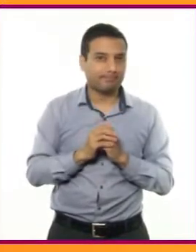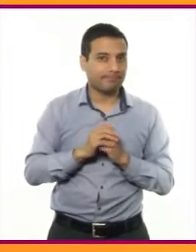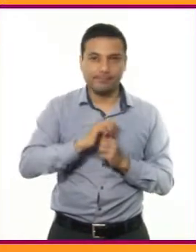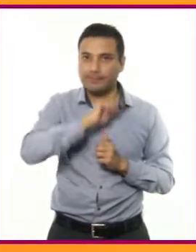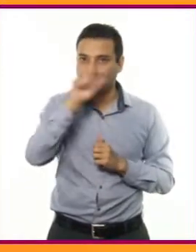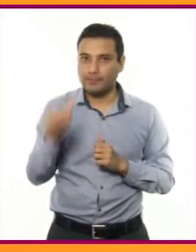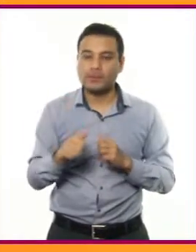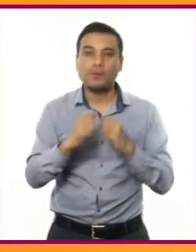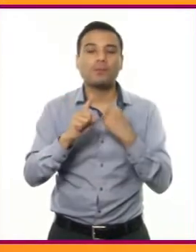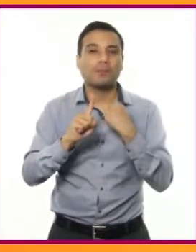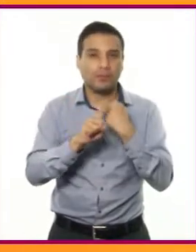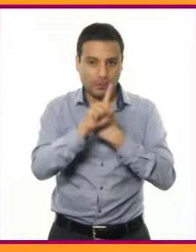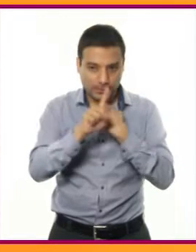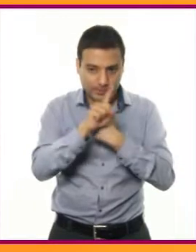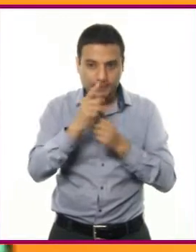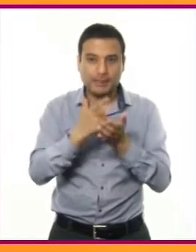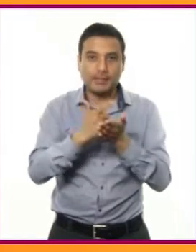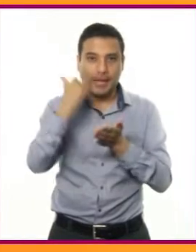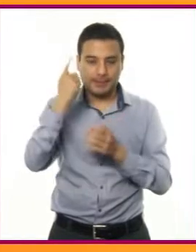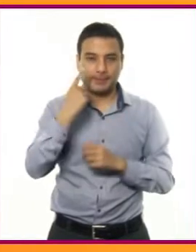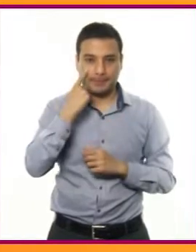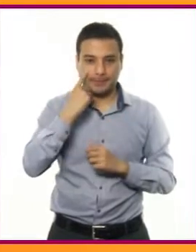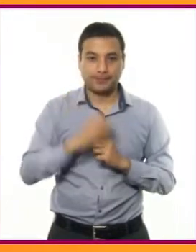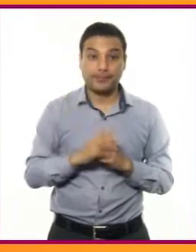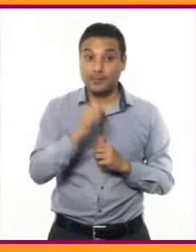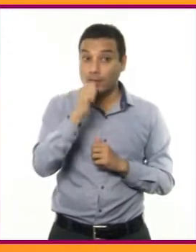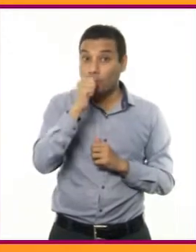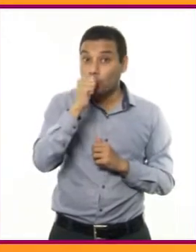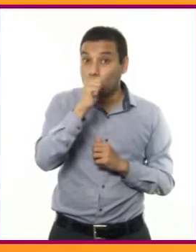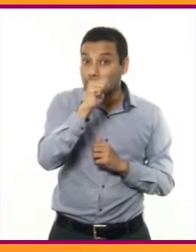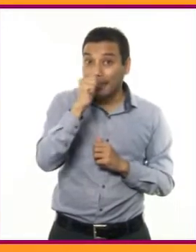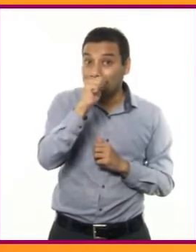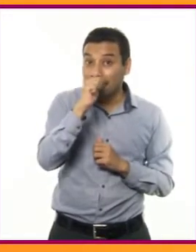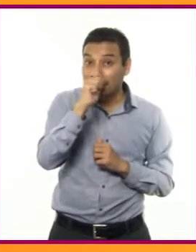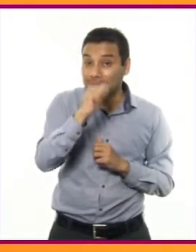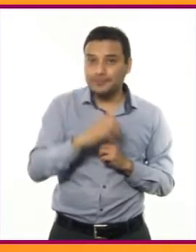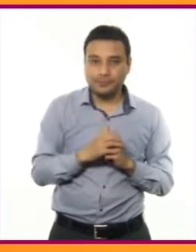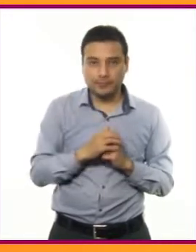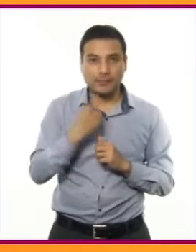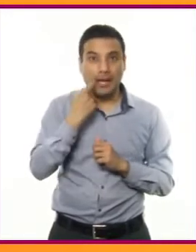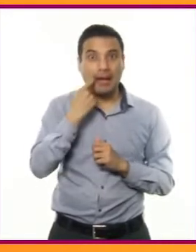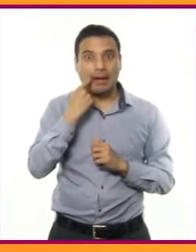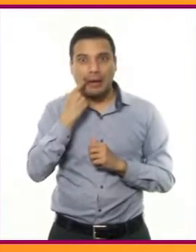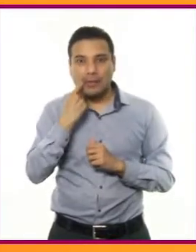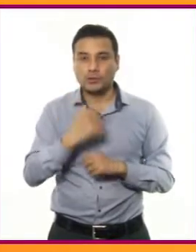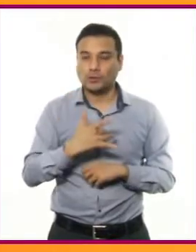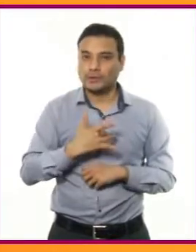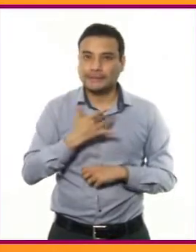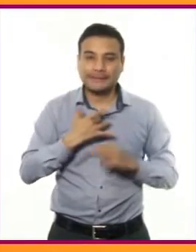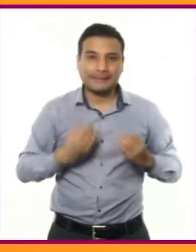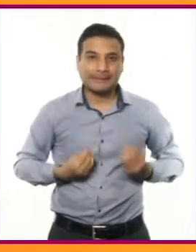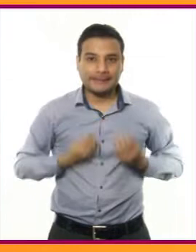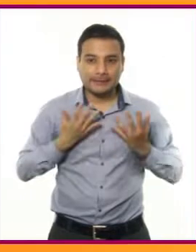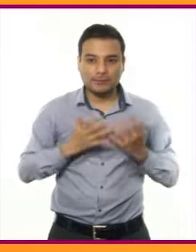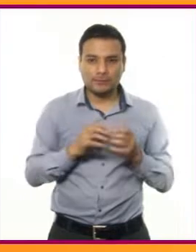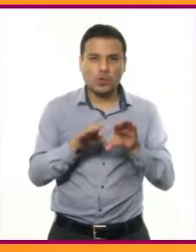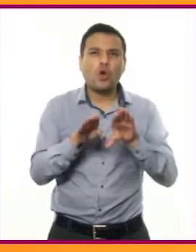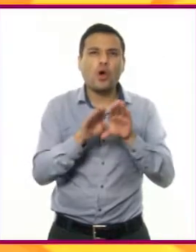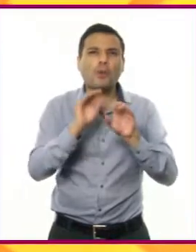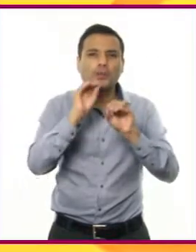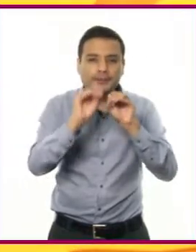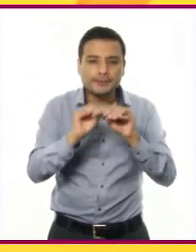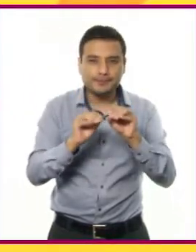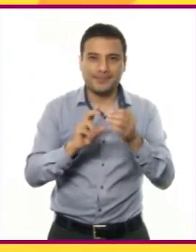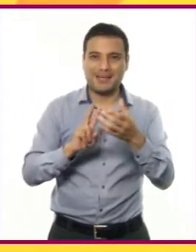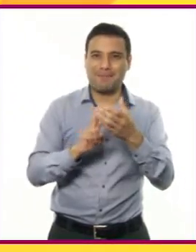graves. Así es, la cocaína es una sustancia adictiva estimulante, elaborada con las hojas de